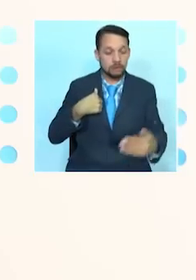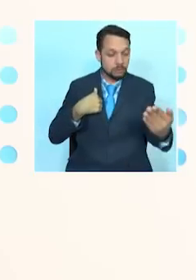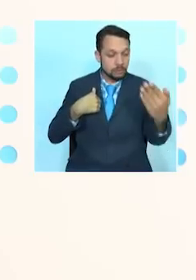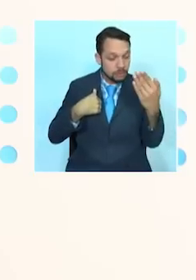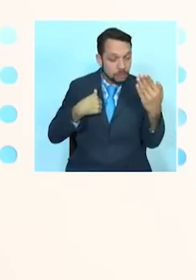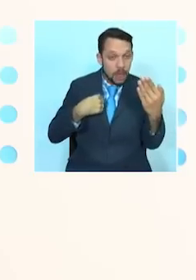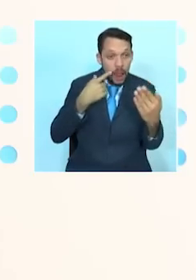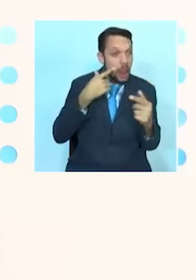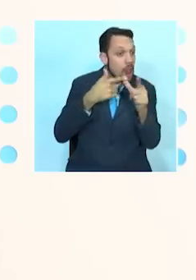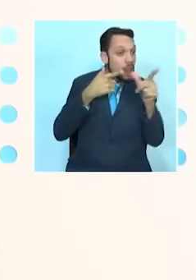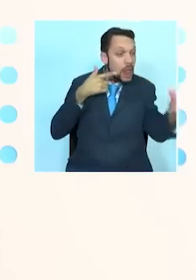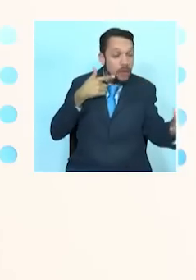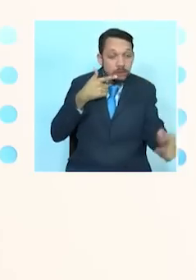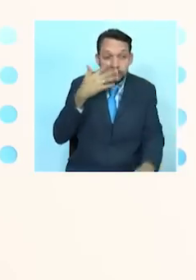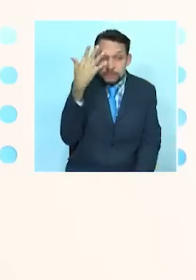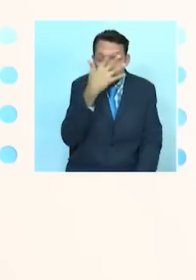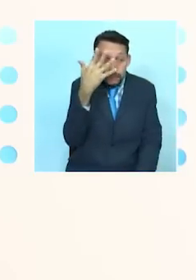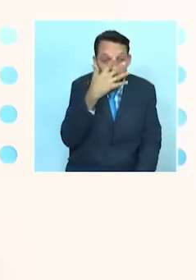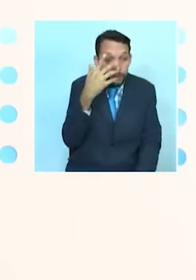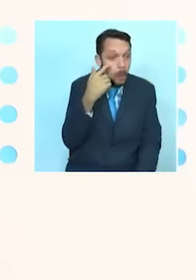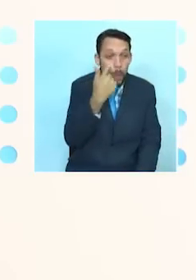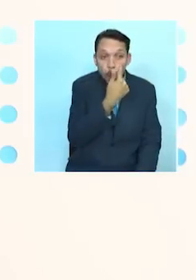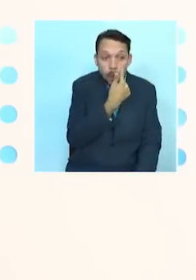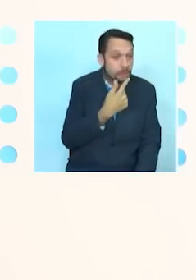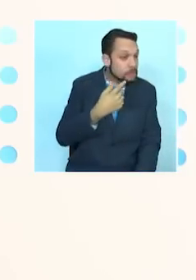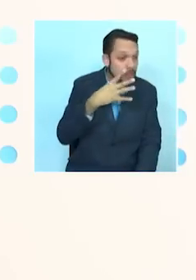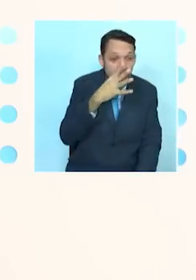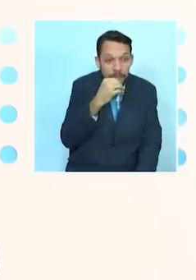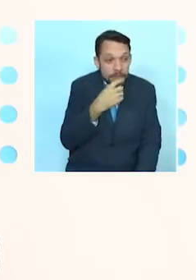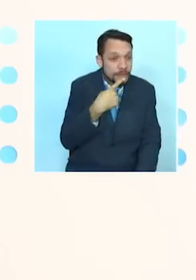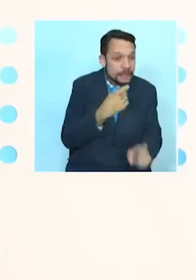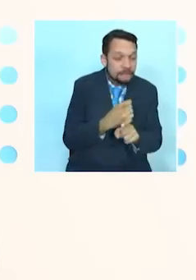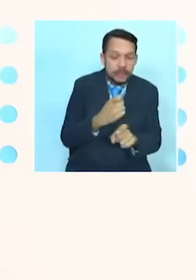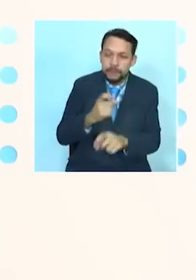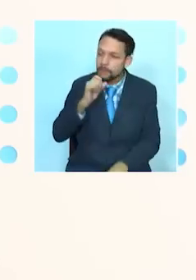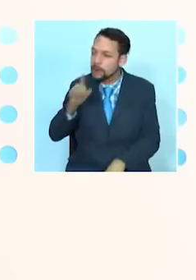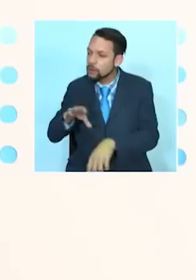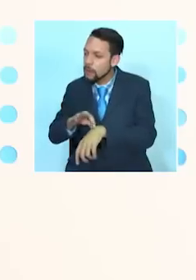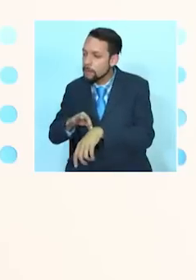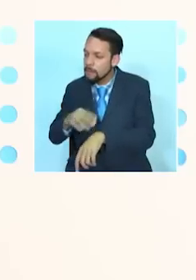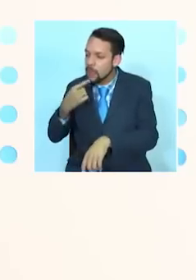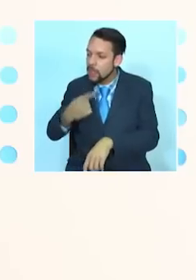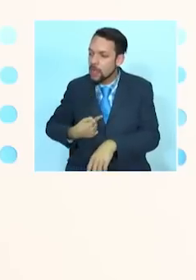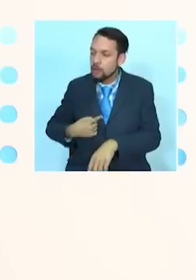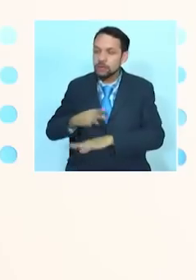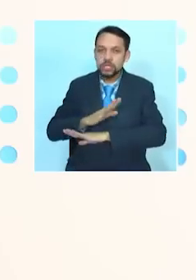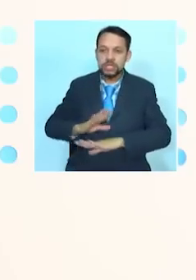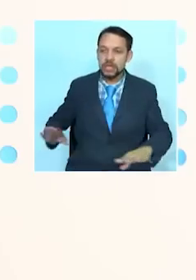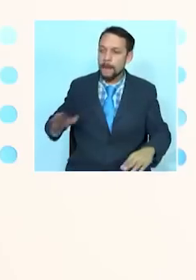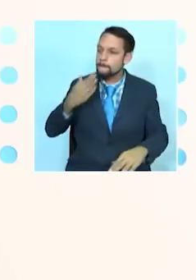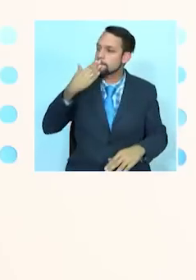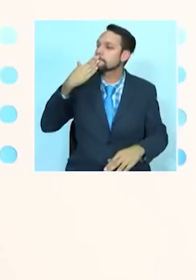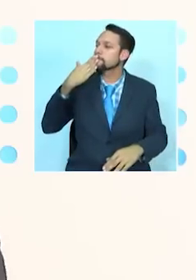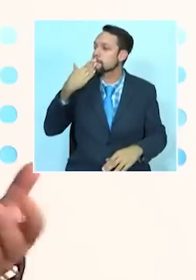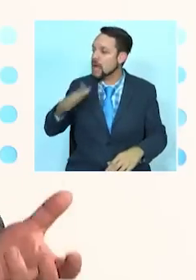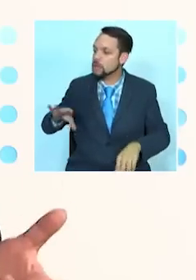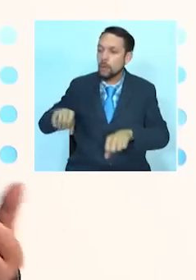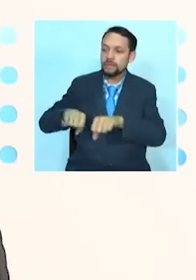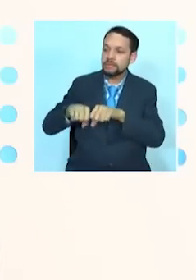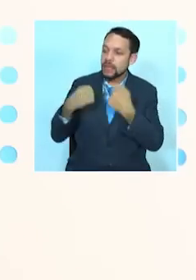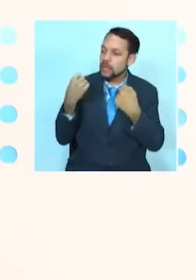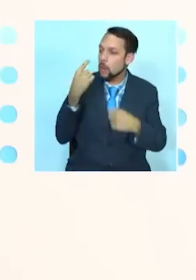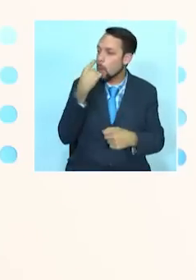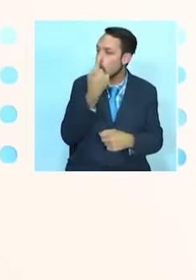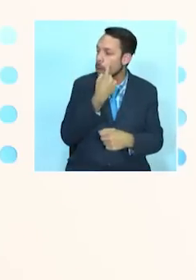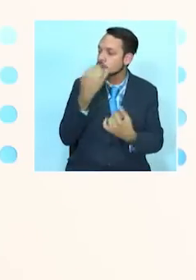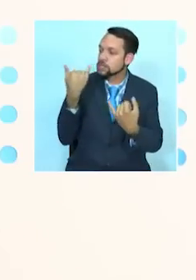borroso le comenté al oncólogo y lo que me dijo Es que ya tocaba vivir así porque ya no podía recuperar mi visión qué tan cierto es